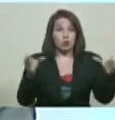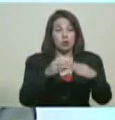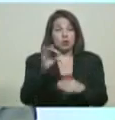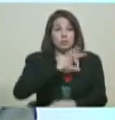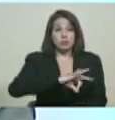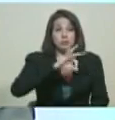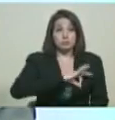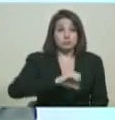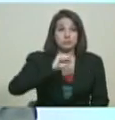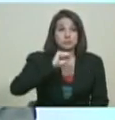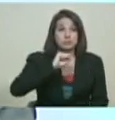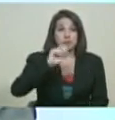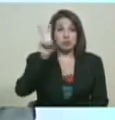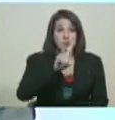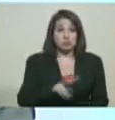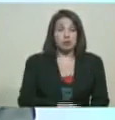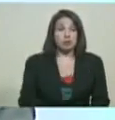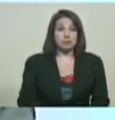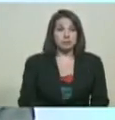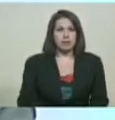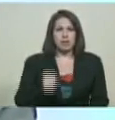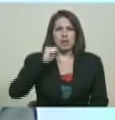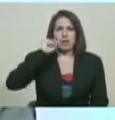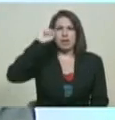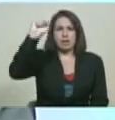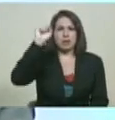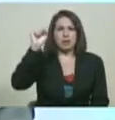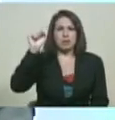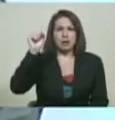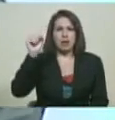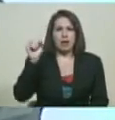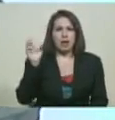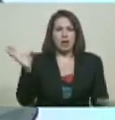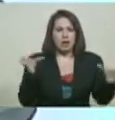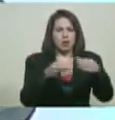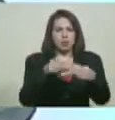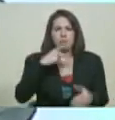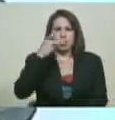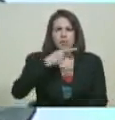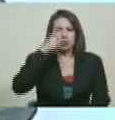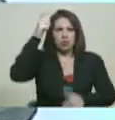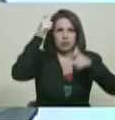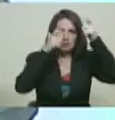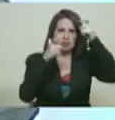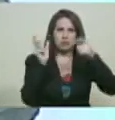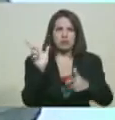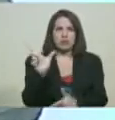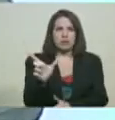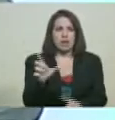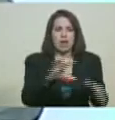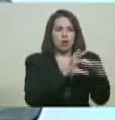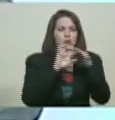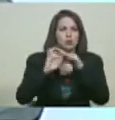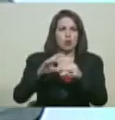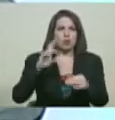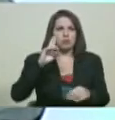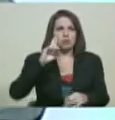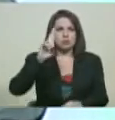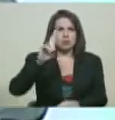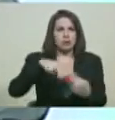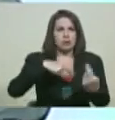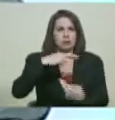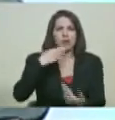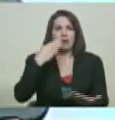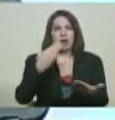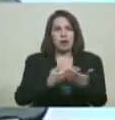unido de venezuela que viva el partido de chávez que viva la unión revolucionaria gracias